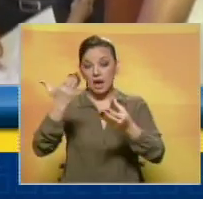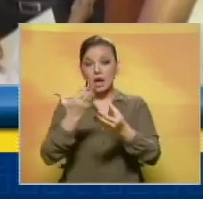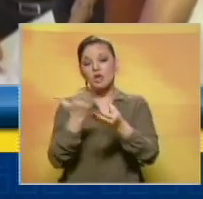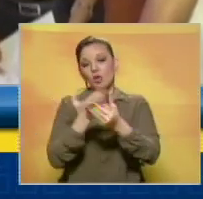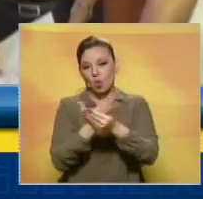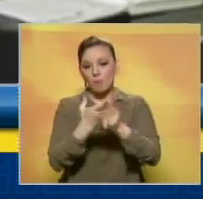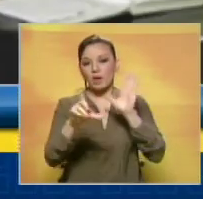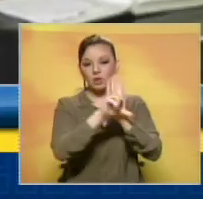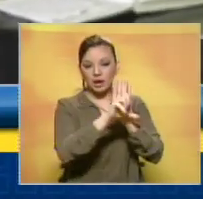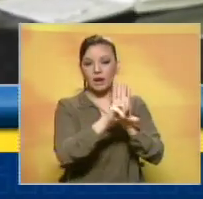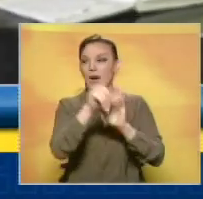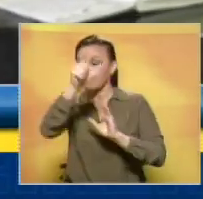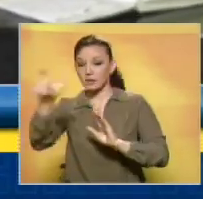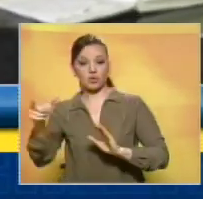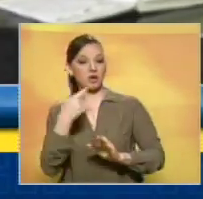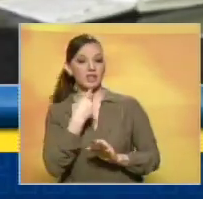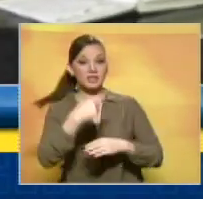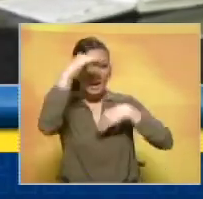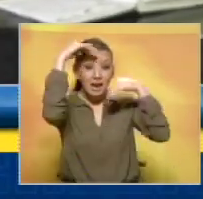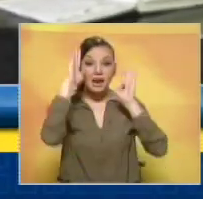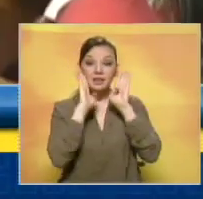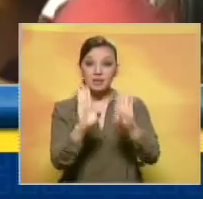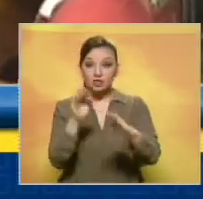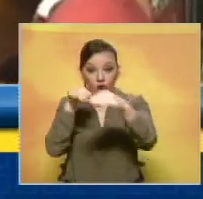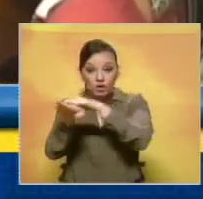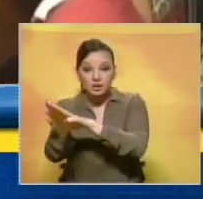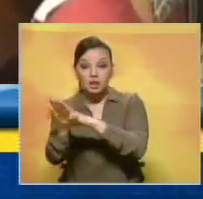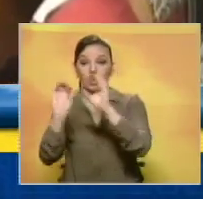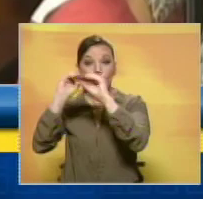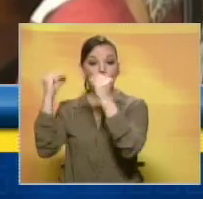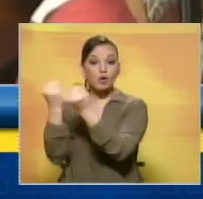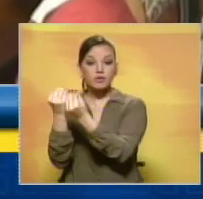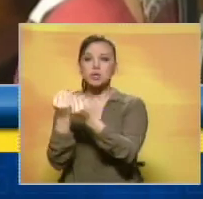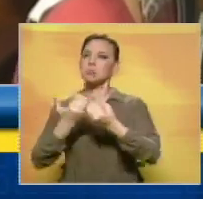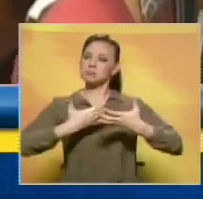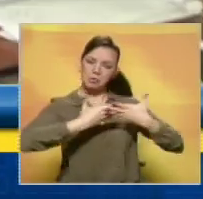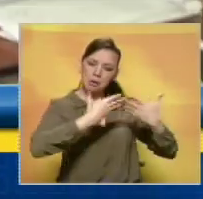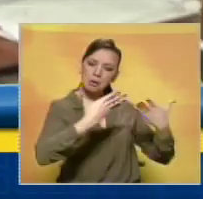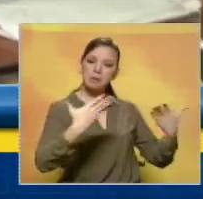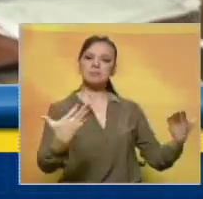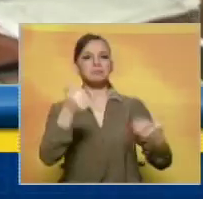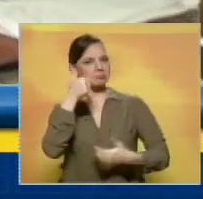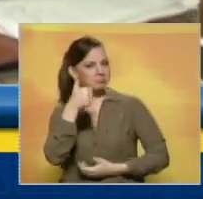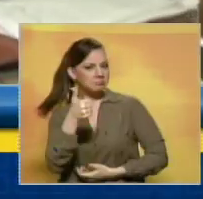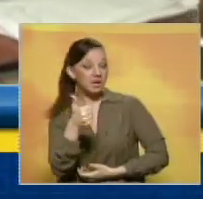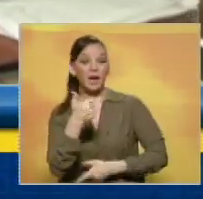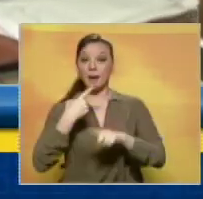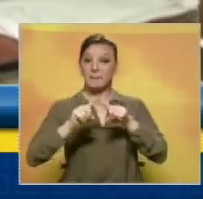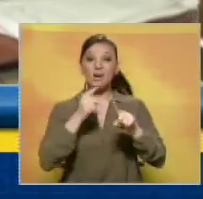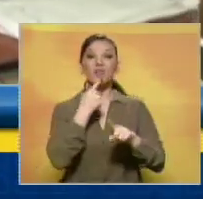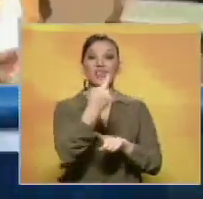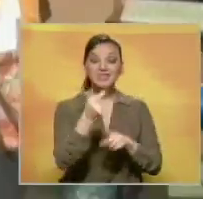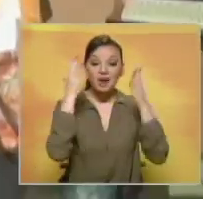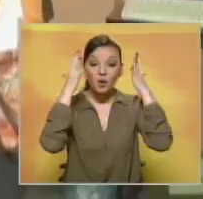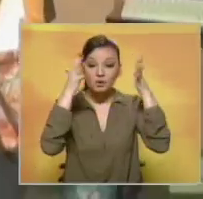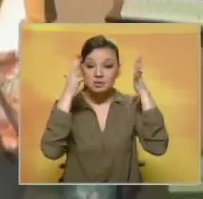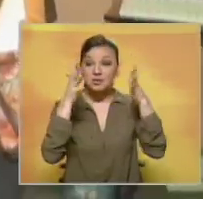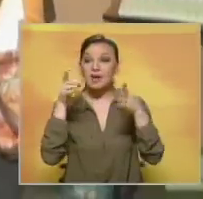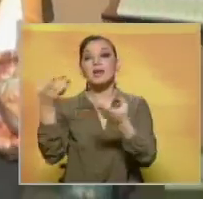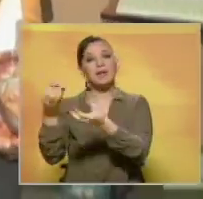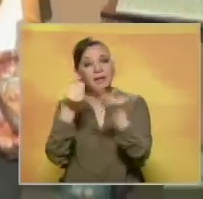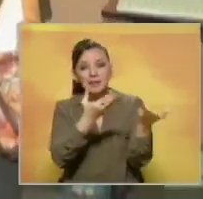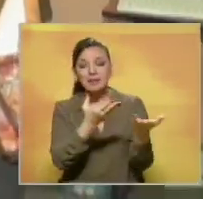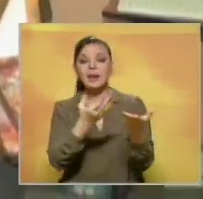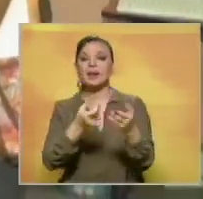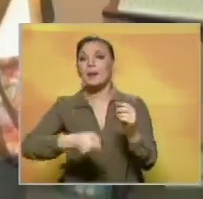Los usuarios aseguran que la atención dentro de las oficinas son cordiales, pero recomiendan a las autoridades competentes que entreguen